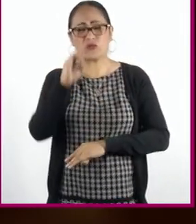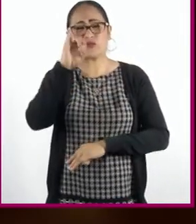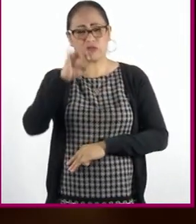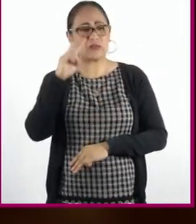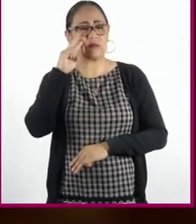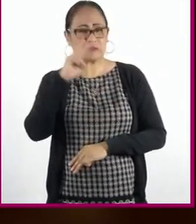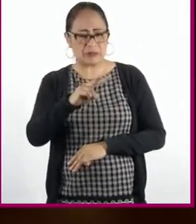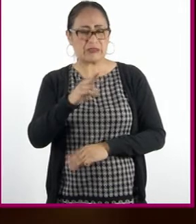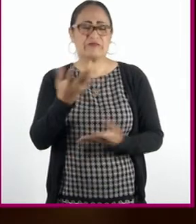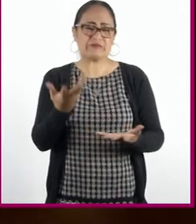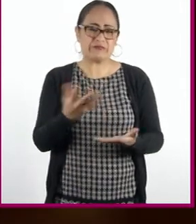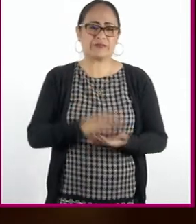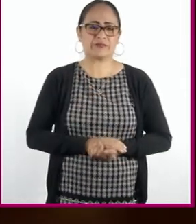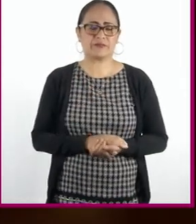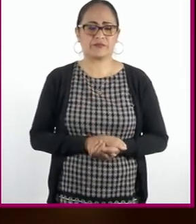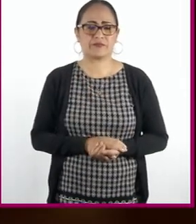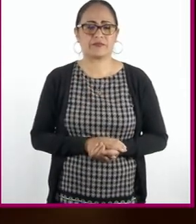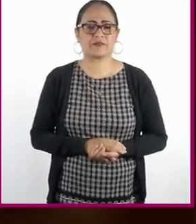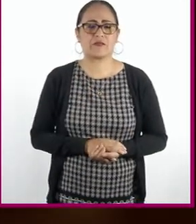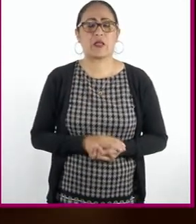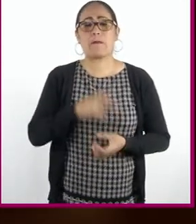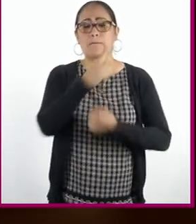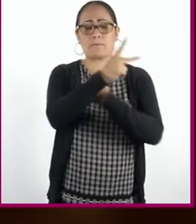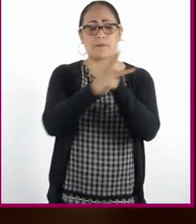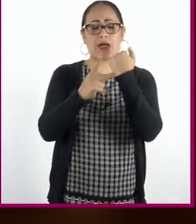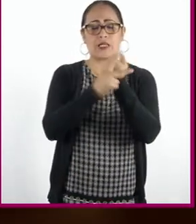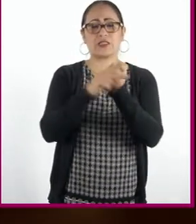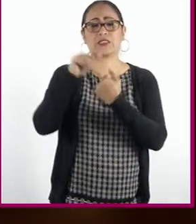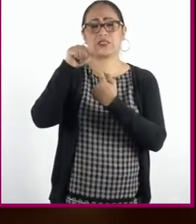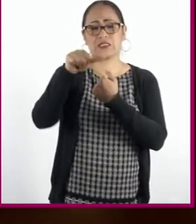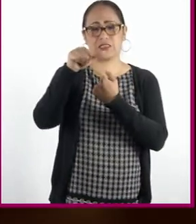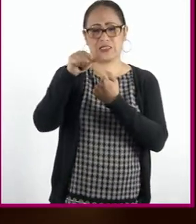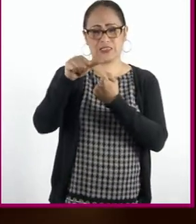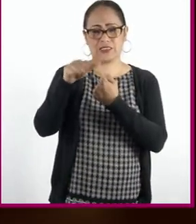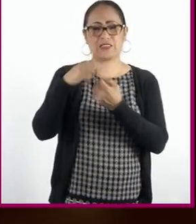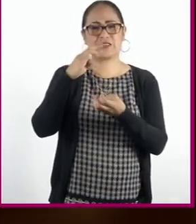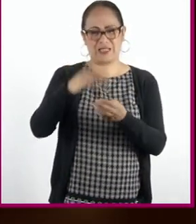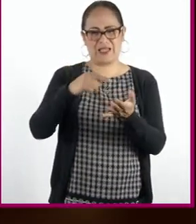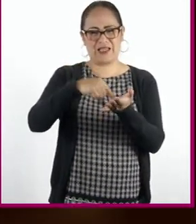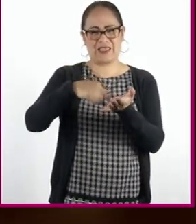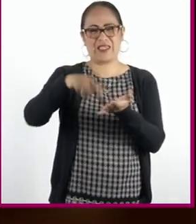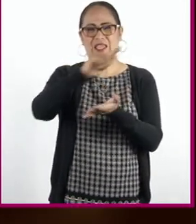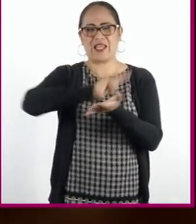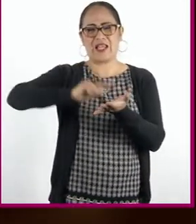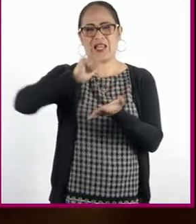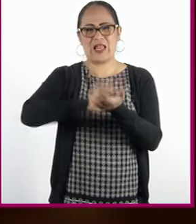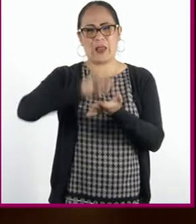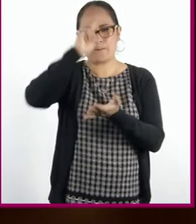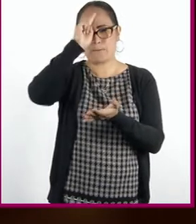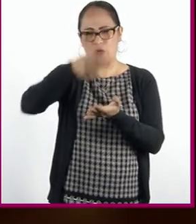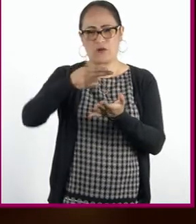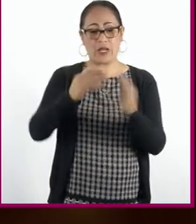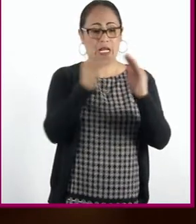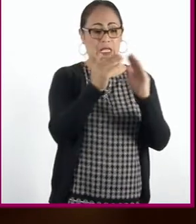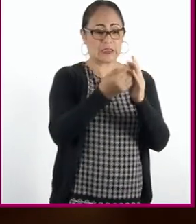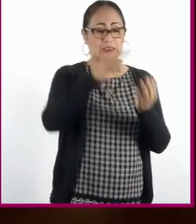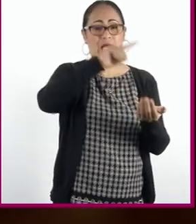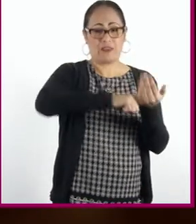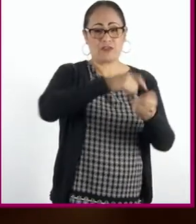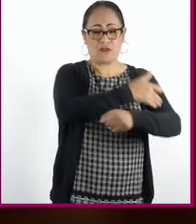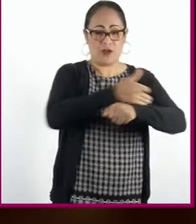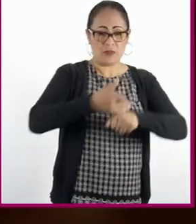visible. De hecho, solo 16 países en el mundo tienen leyes que prohíben el castigo físico en el hogar. Algunos tipos de